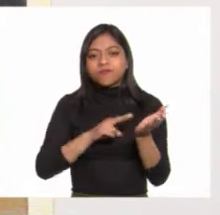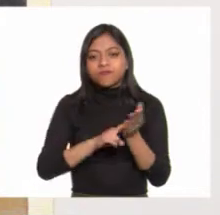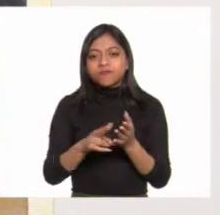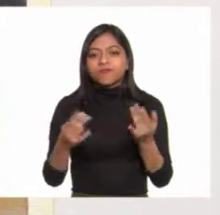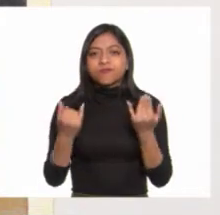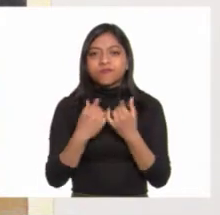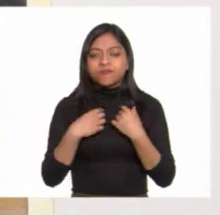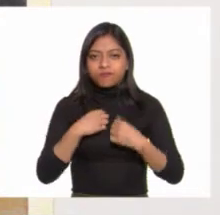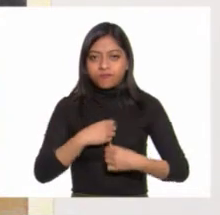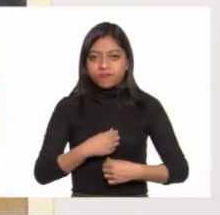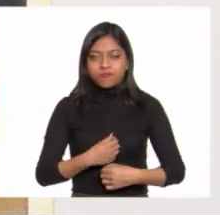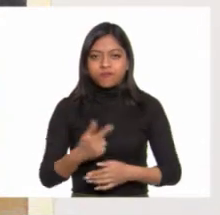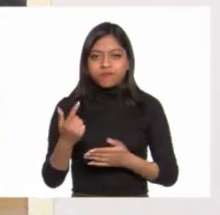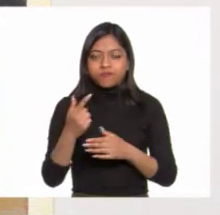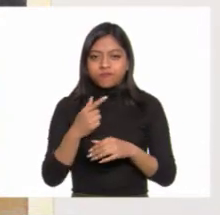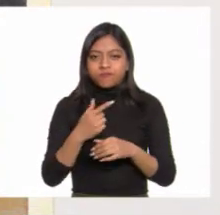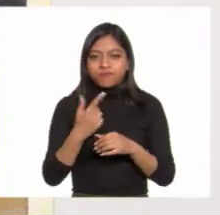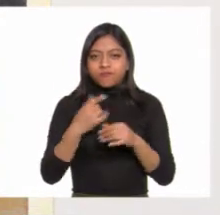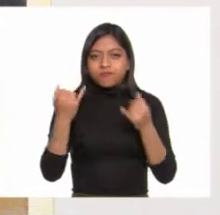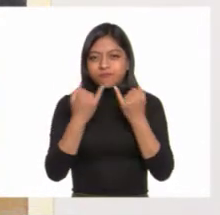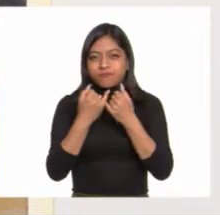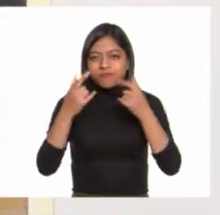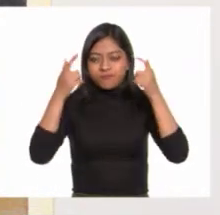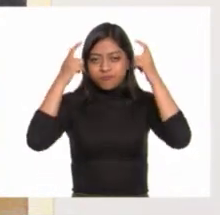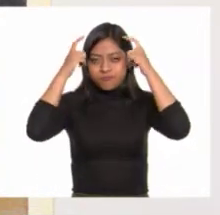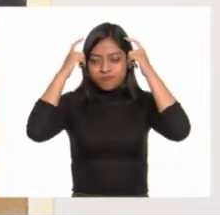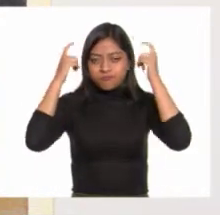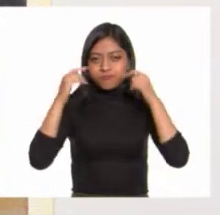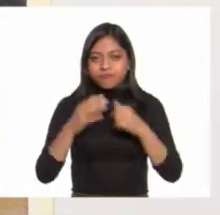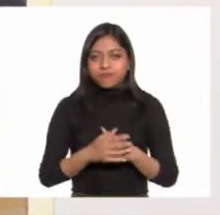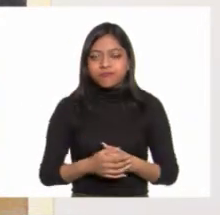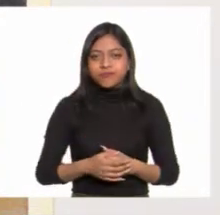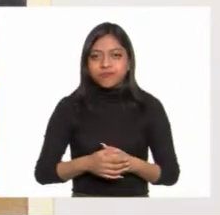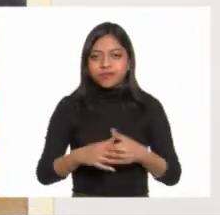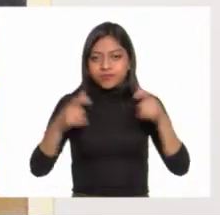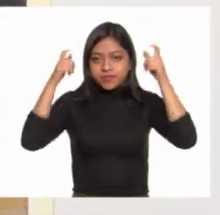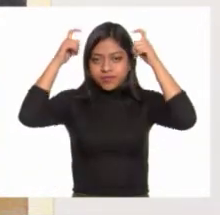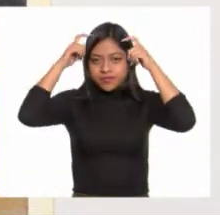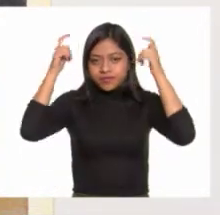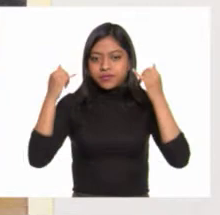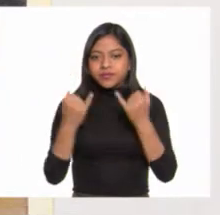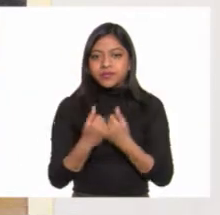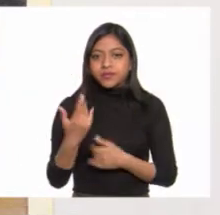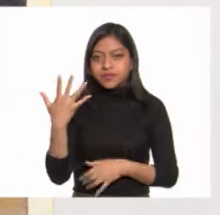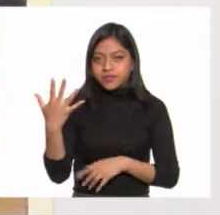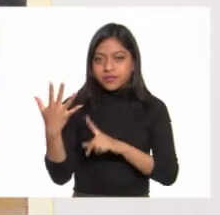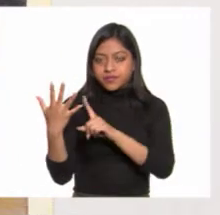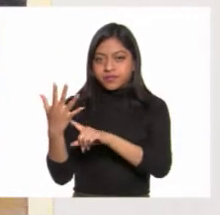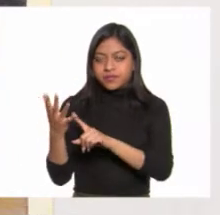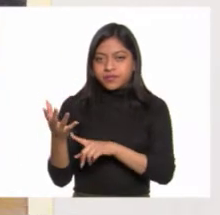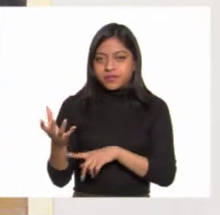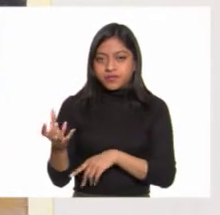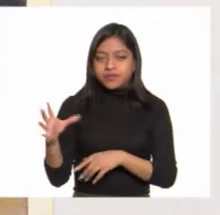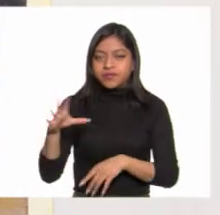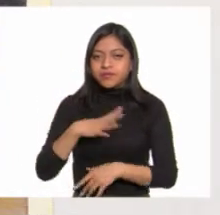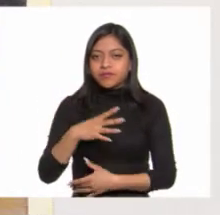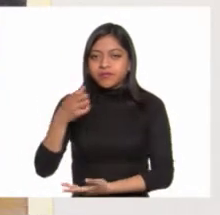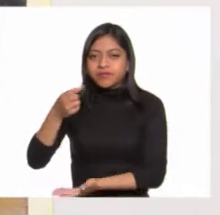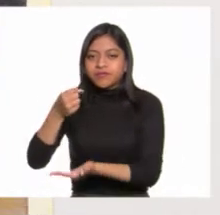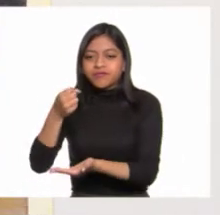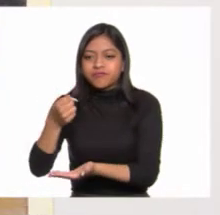camisa clara y corbata de moño azul. Lleva un sombrero en la cabeza y en la mano tiene una bolsa con